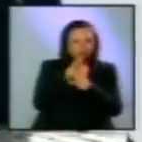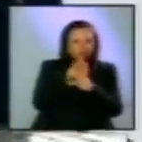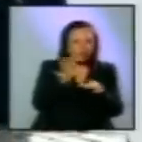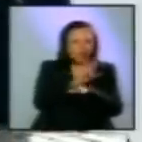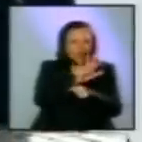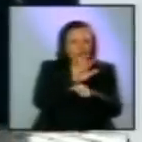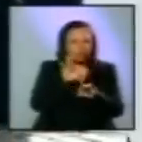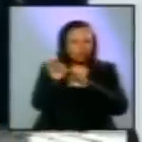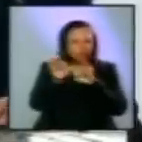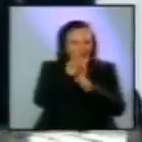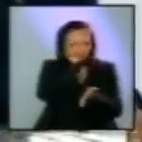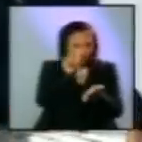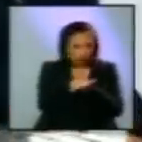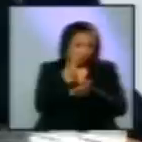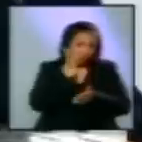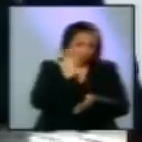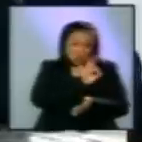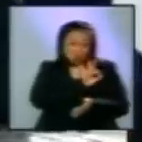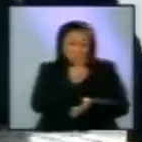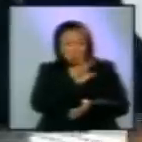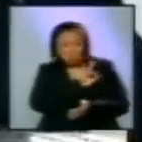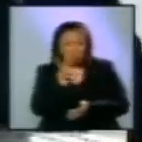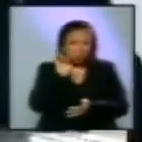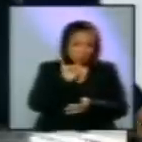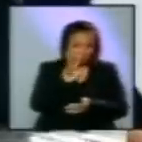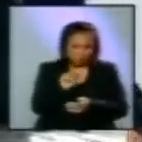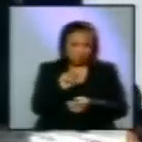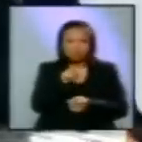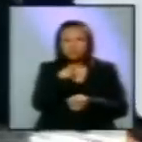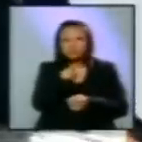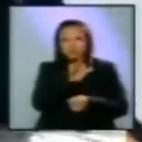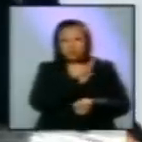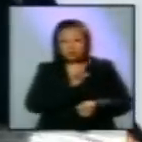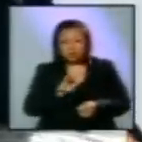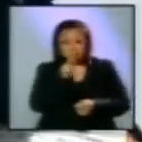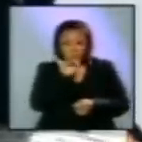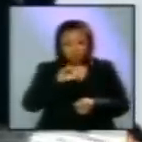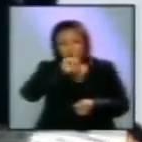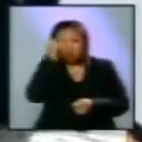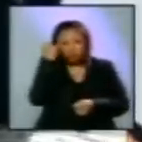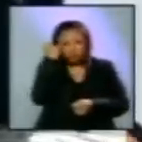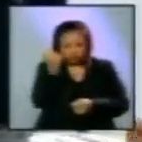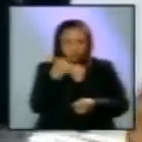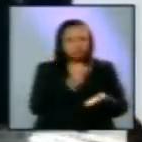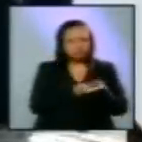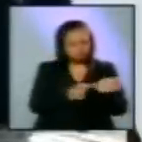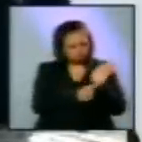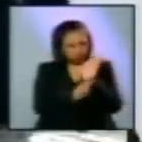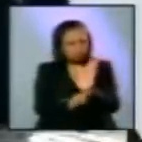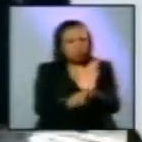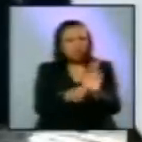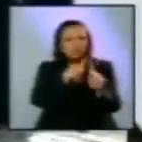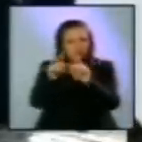para ver si se la aprobaban. Si el candidato del PRI tiene algunas otras consideraciones, que las presente ante las